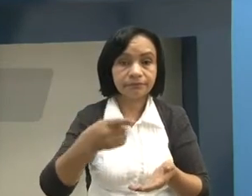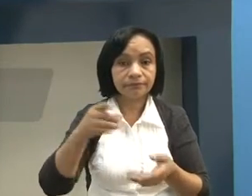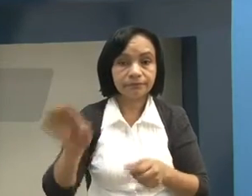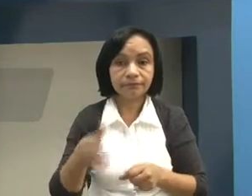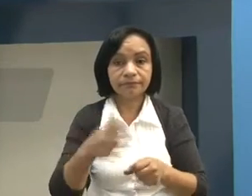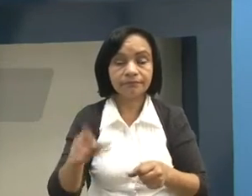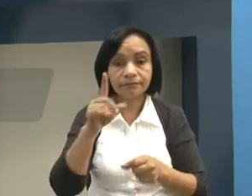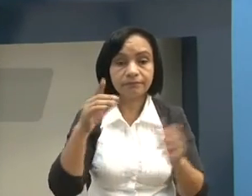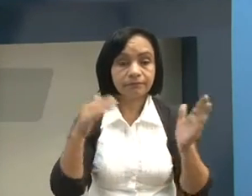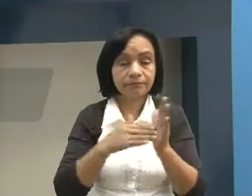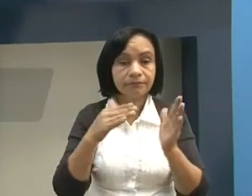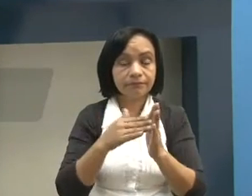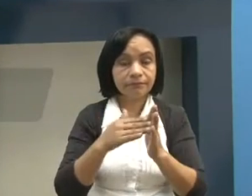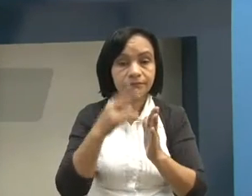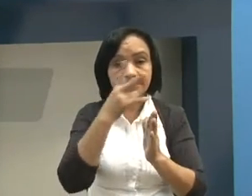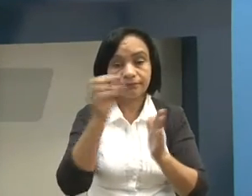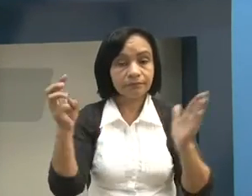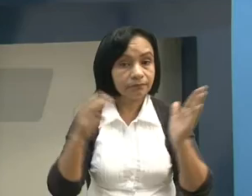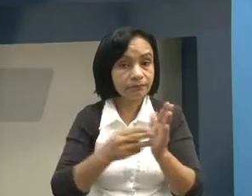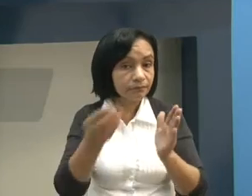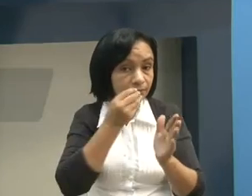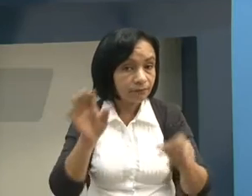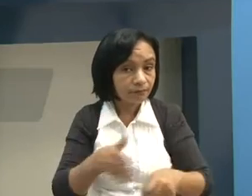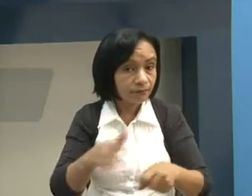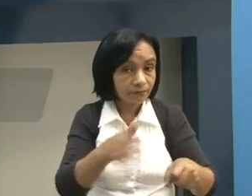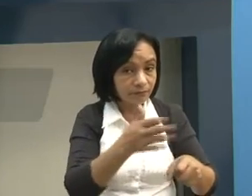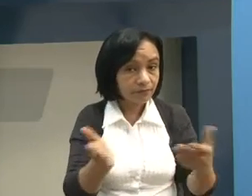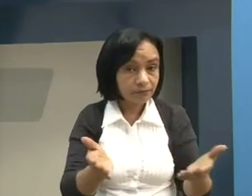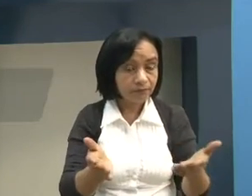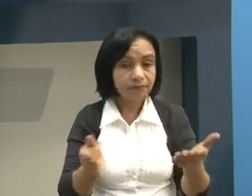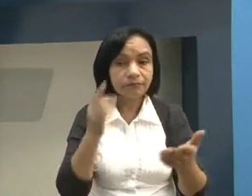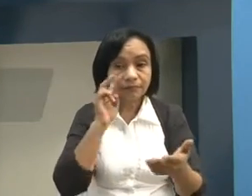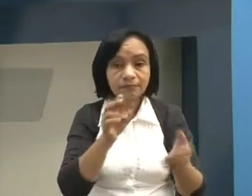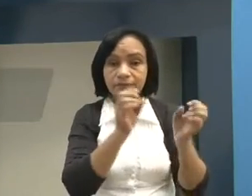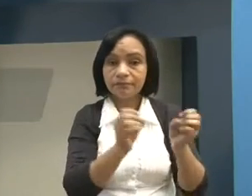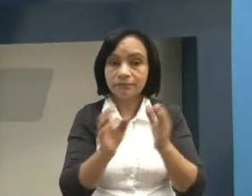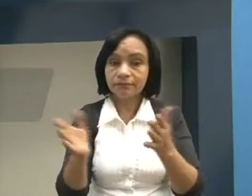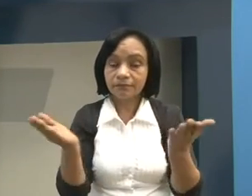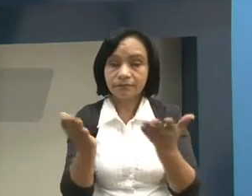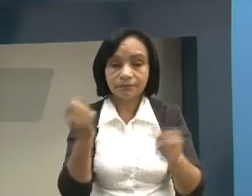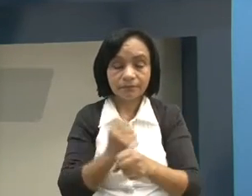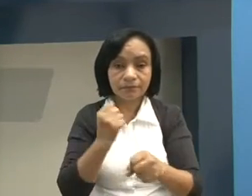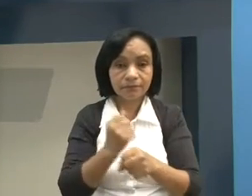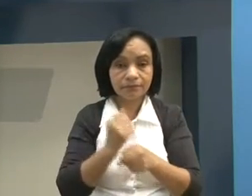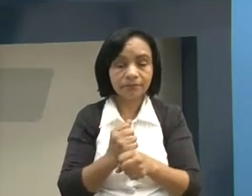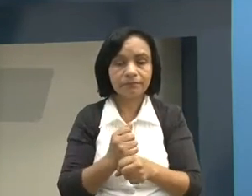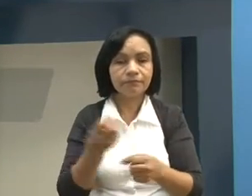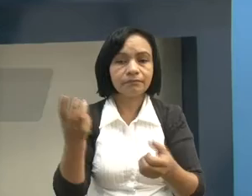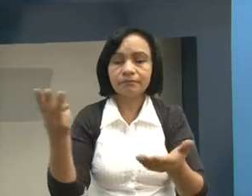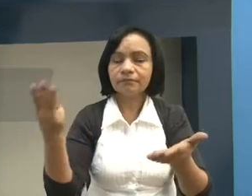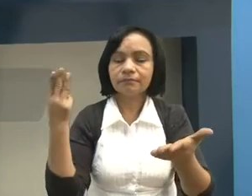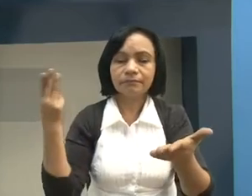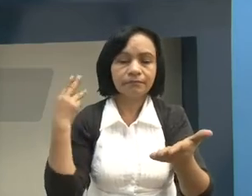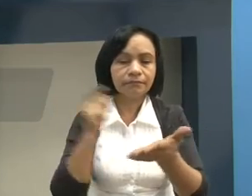elaborando 1.200.000 raciones de alimentación. Entonces vos ves la parte organizativa también. No es cierto que el maestro y la